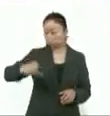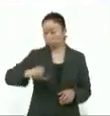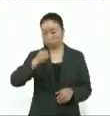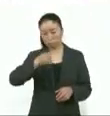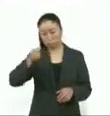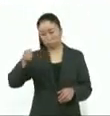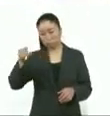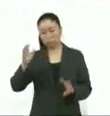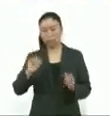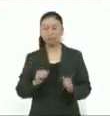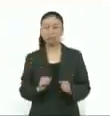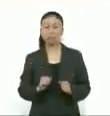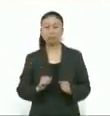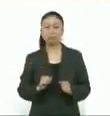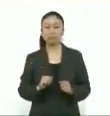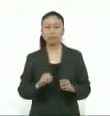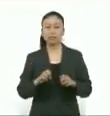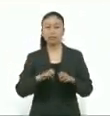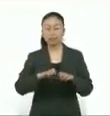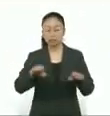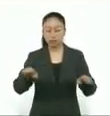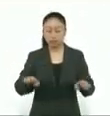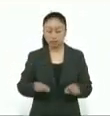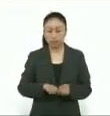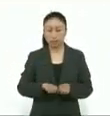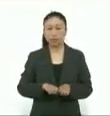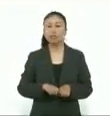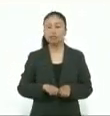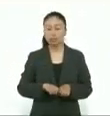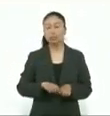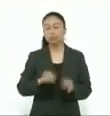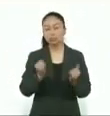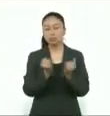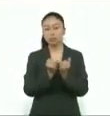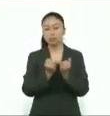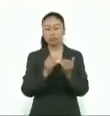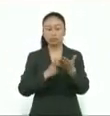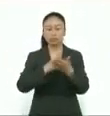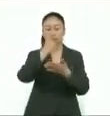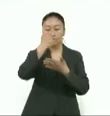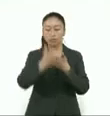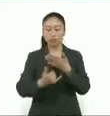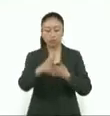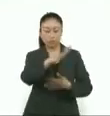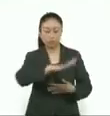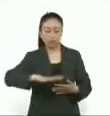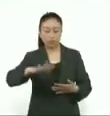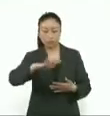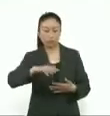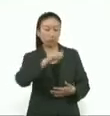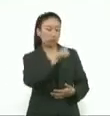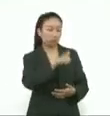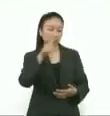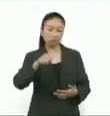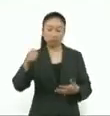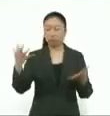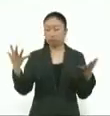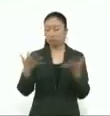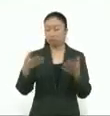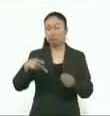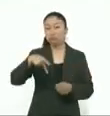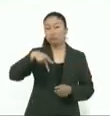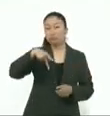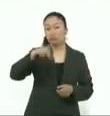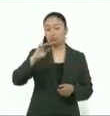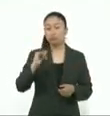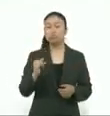equipo que hemos hecho en cada una de nuestras regiones y proyectos, pero también cosechando